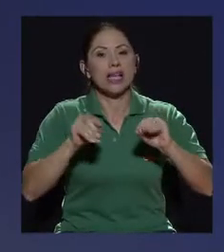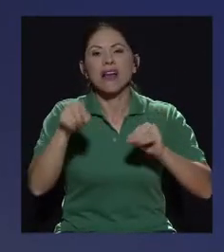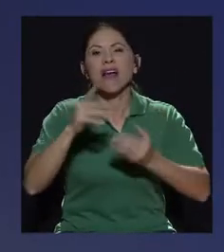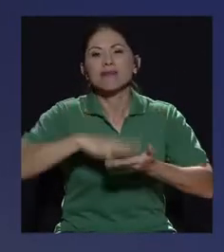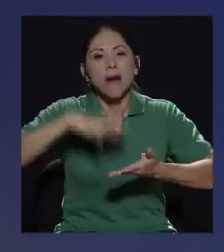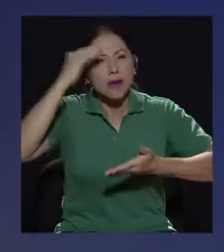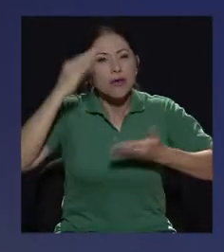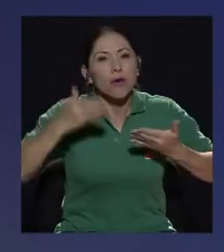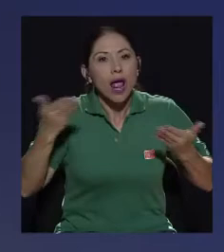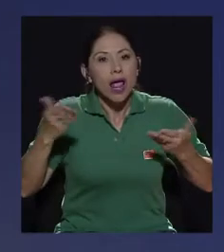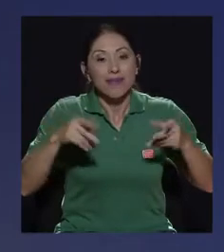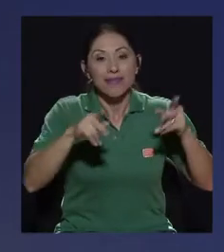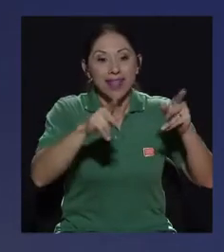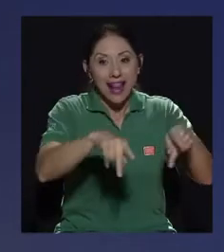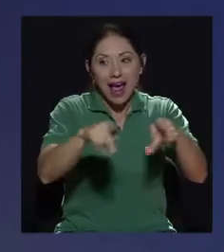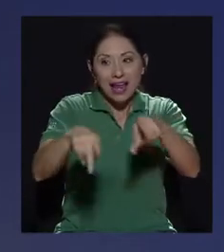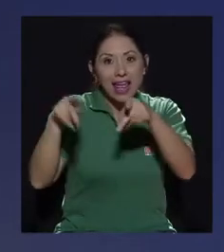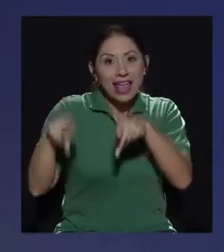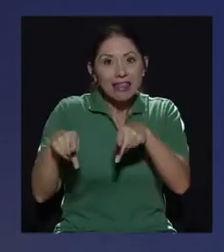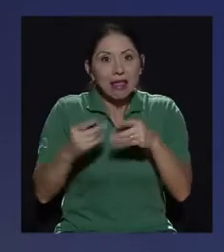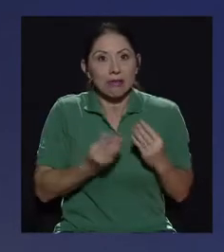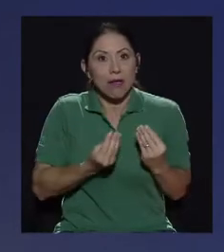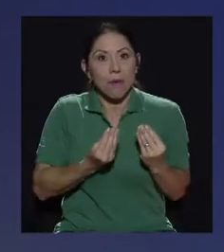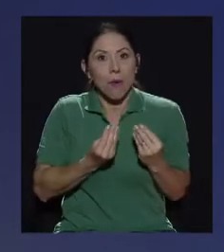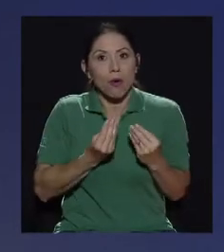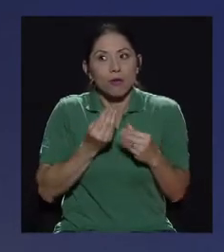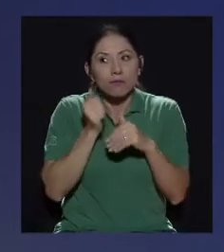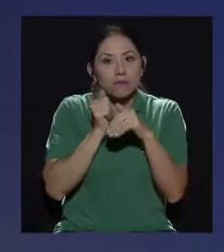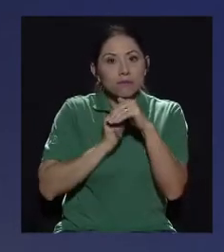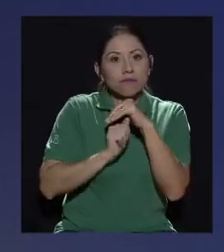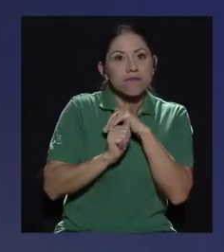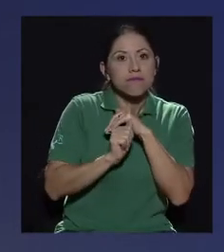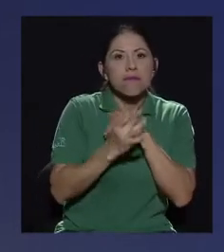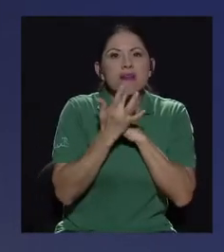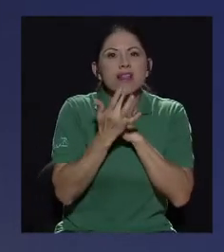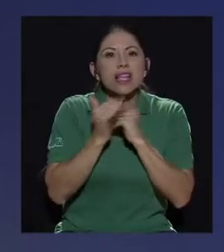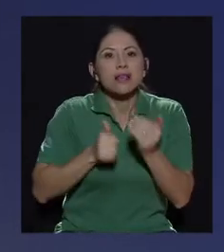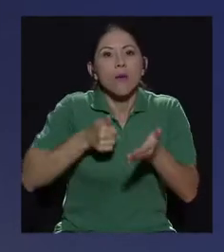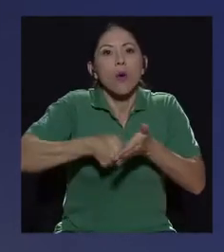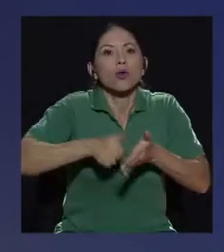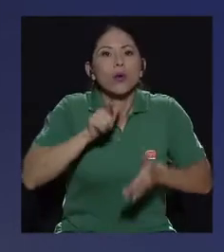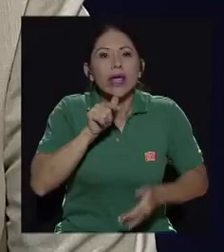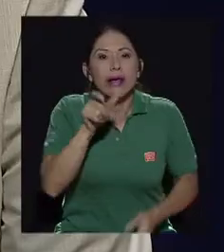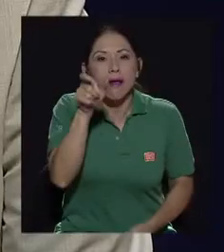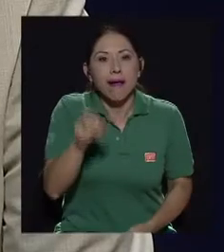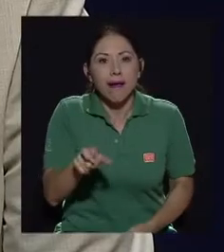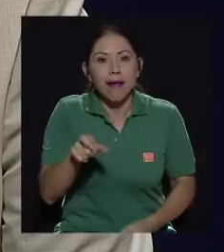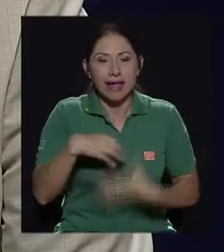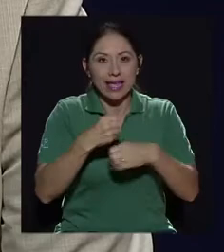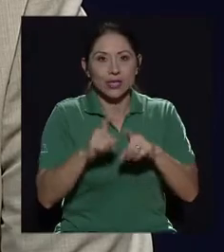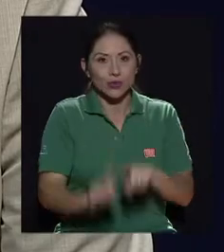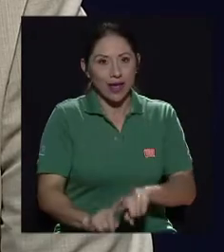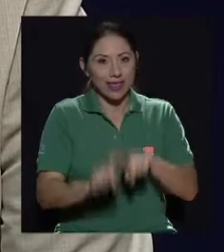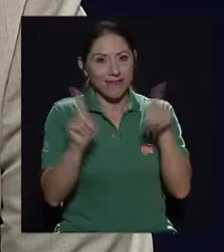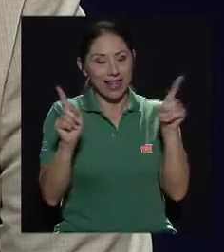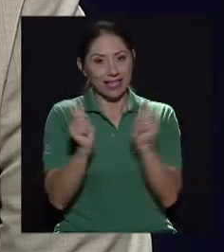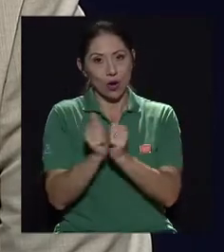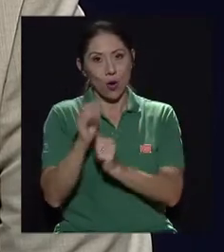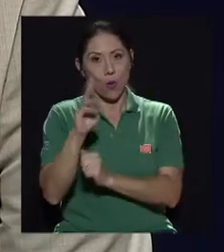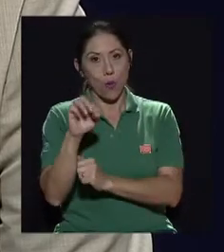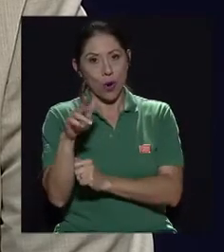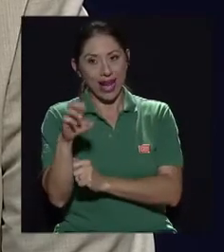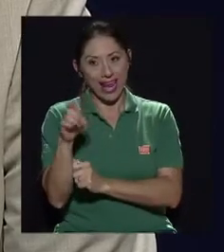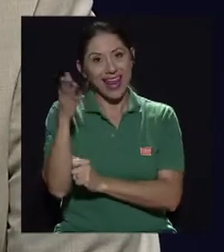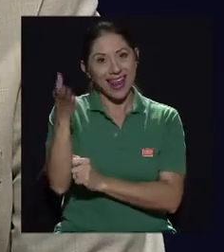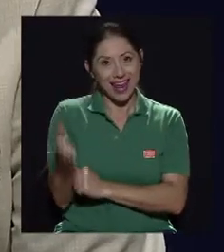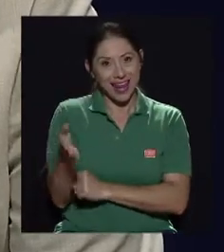que se aprendió ahí es de que la gente ocultaba por temor su preferencia de voto y lo que hizo una diferencia en el caso